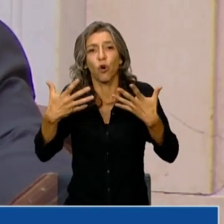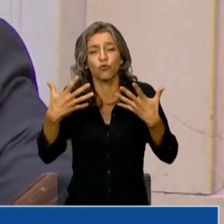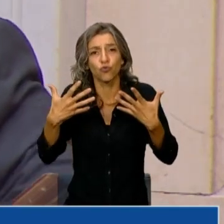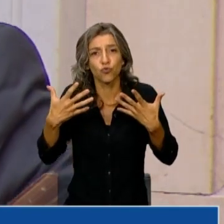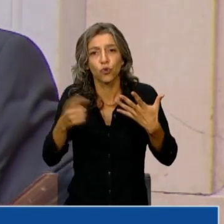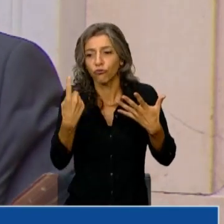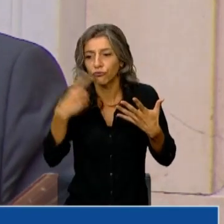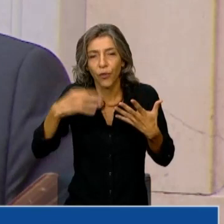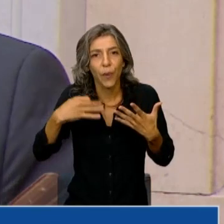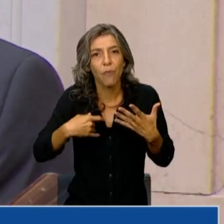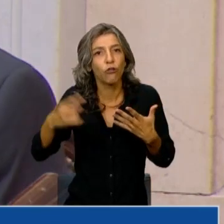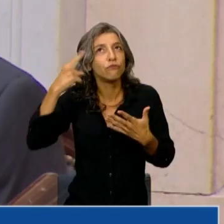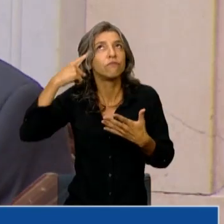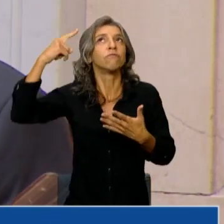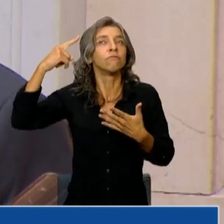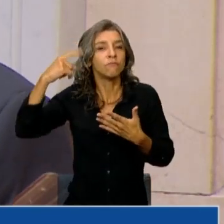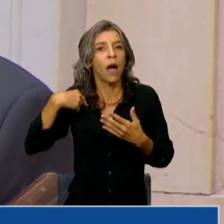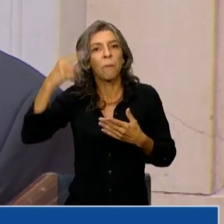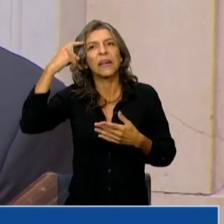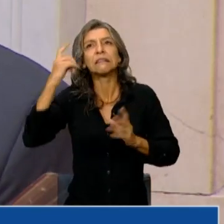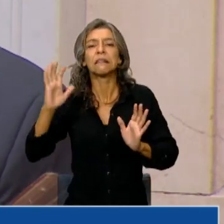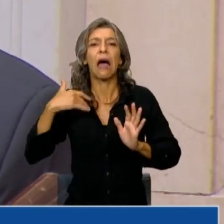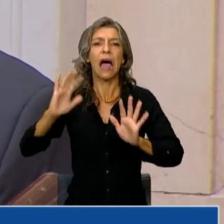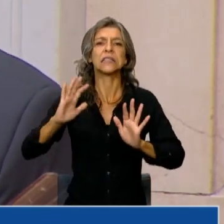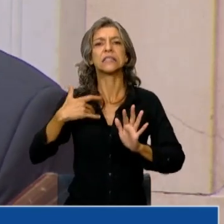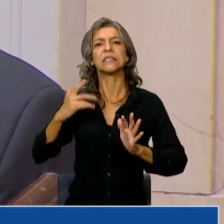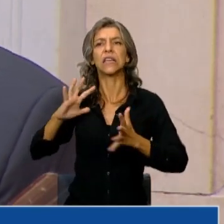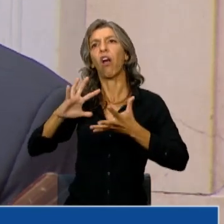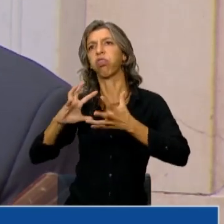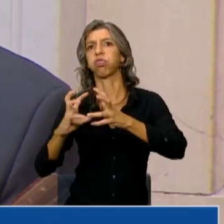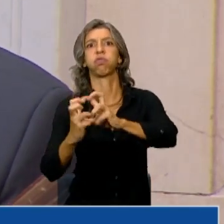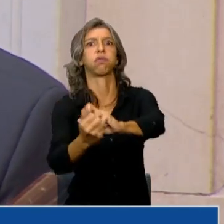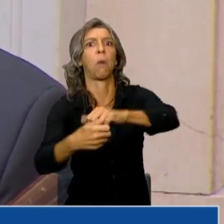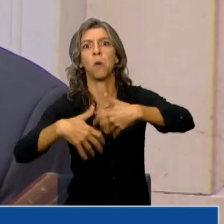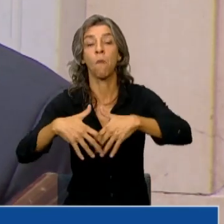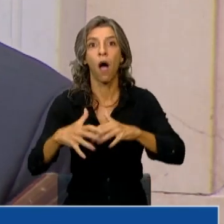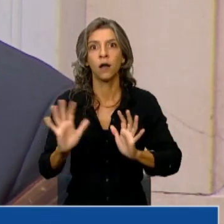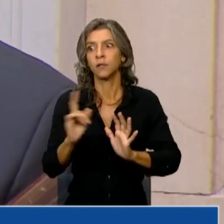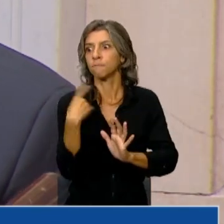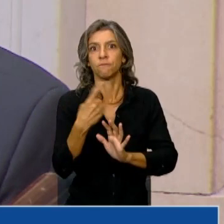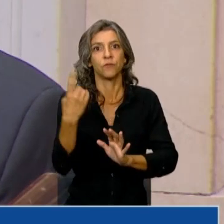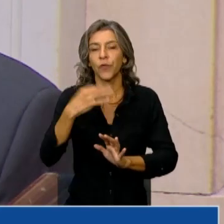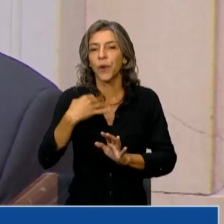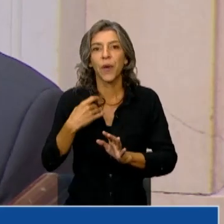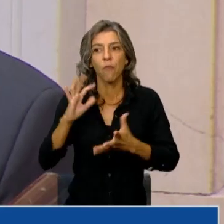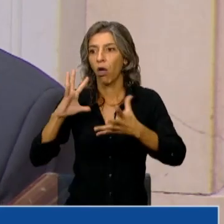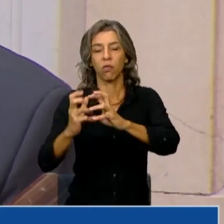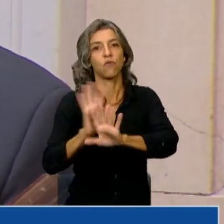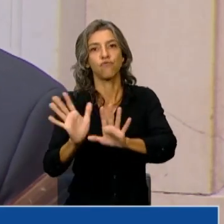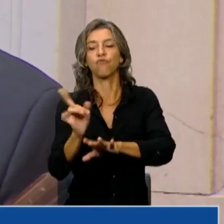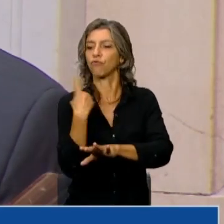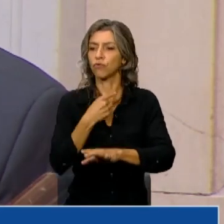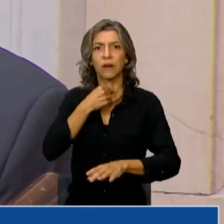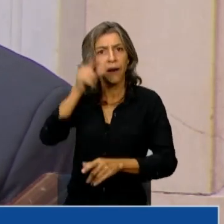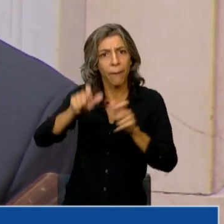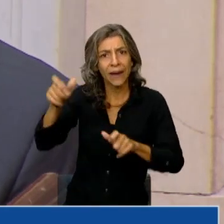con la concepción ideológica corrosiva. Hay dos modelos de país, Nosotros queremos que los prisioneros estén tras la prisión, tras